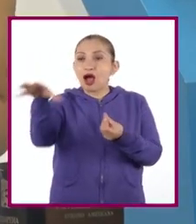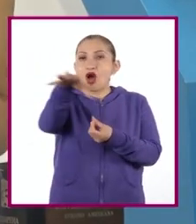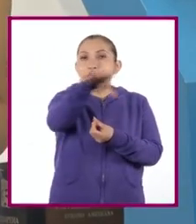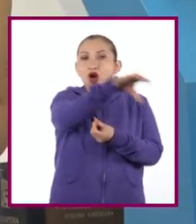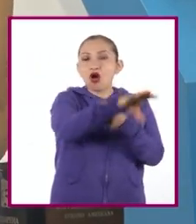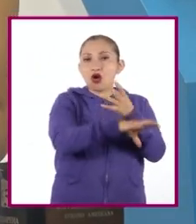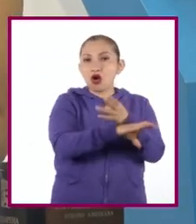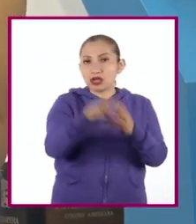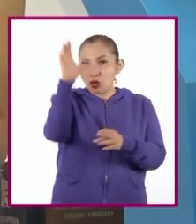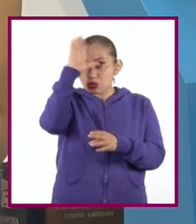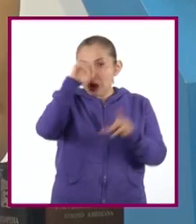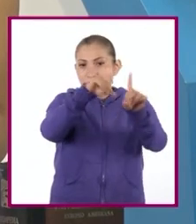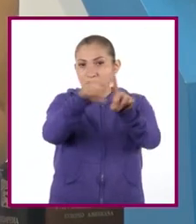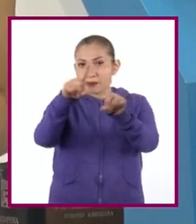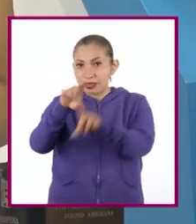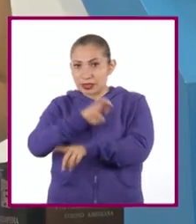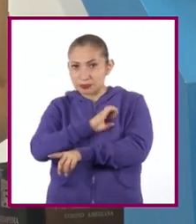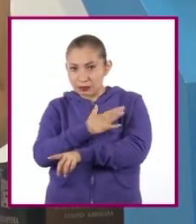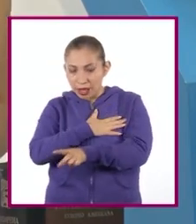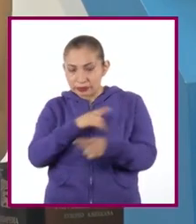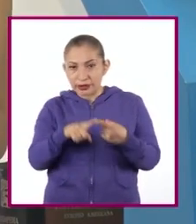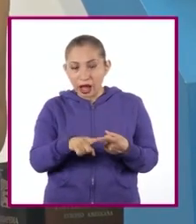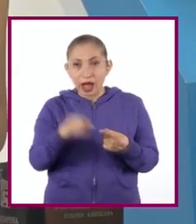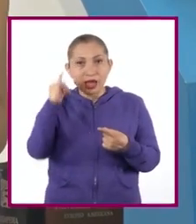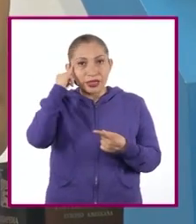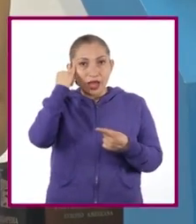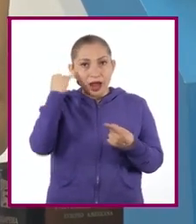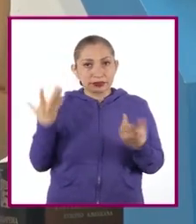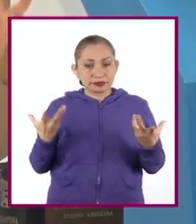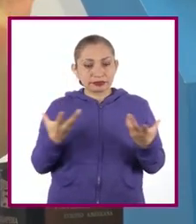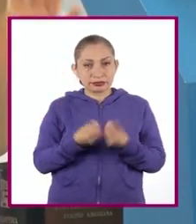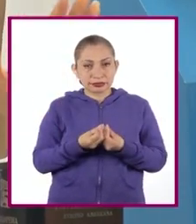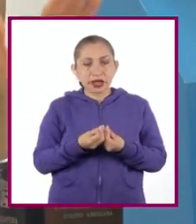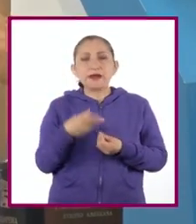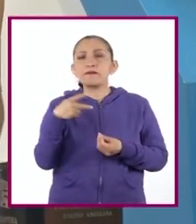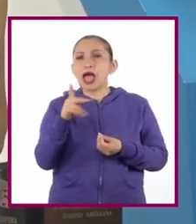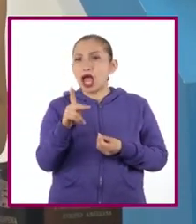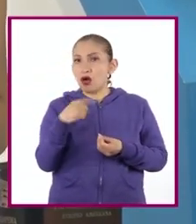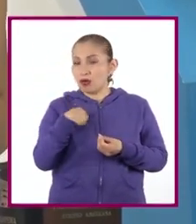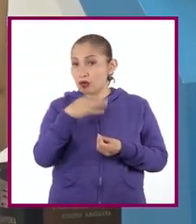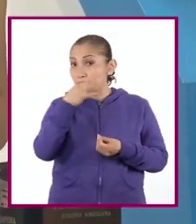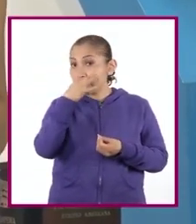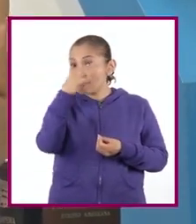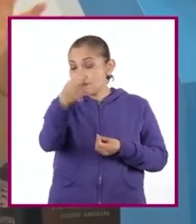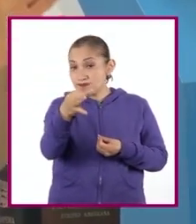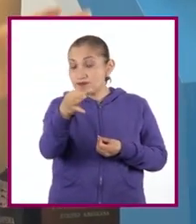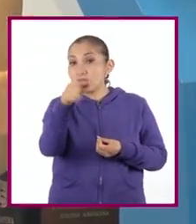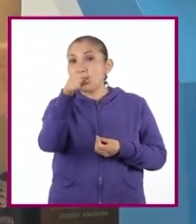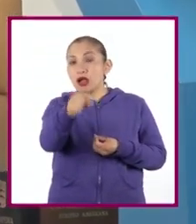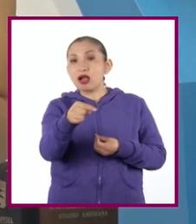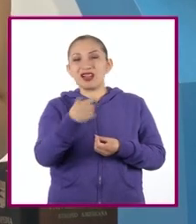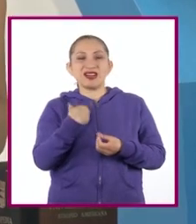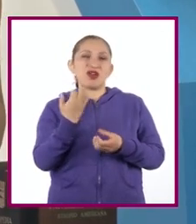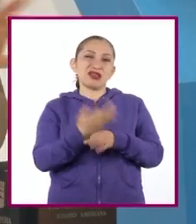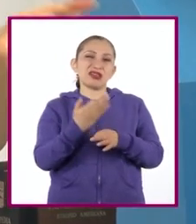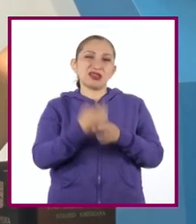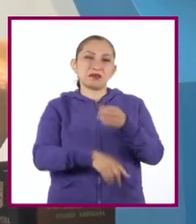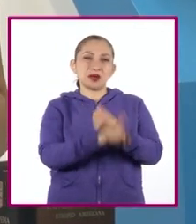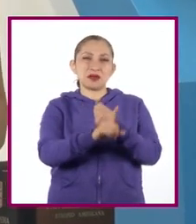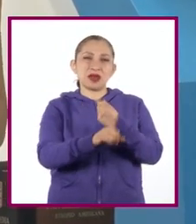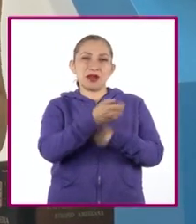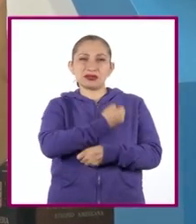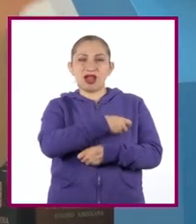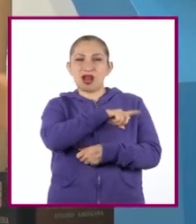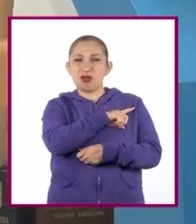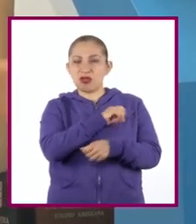elementos culturales españoles e indígenas. Pero quiero recordarles que la pandemia por